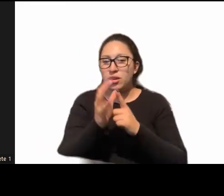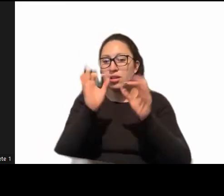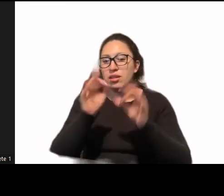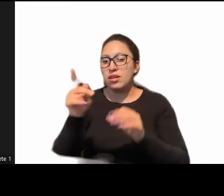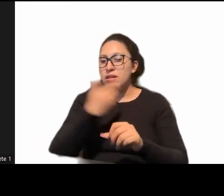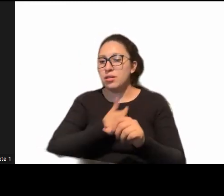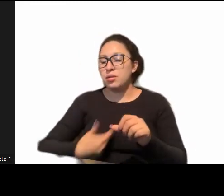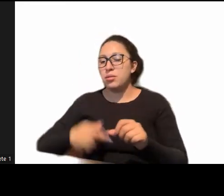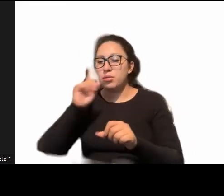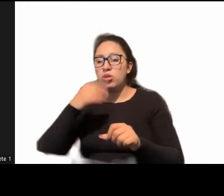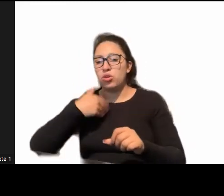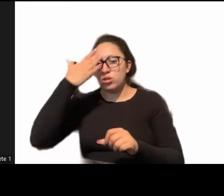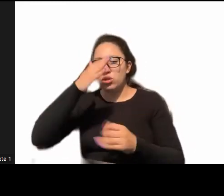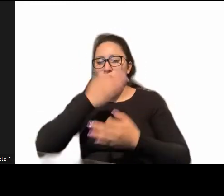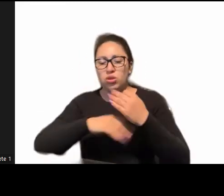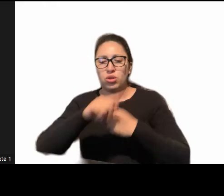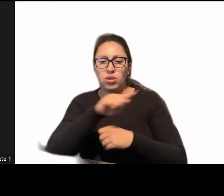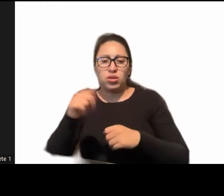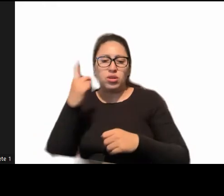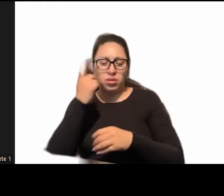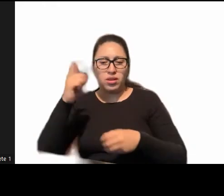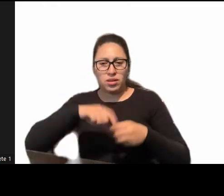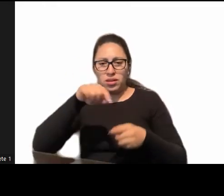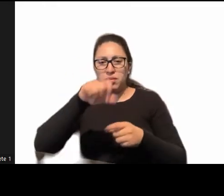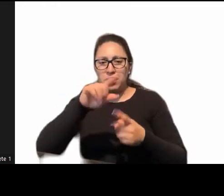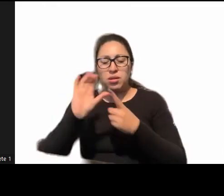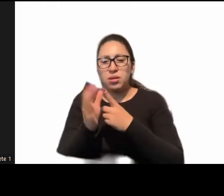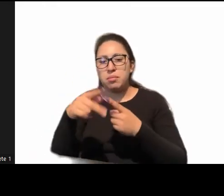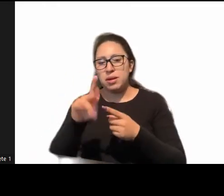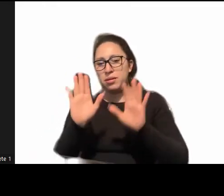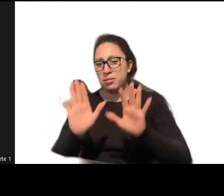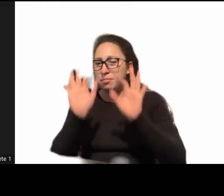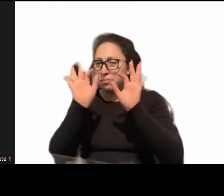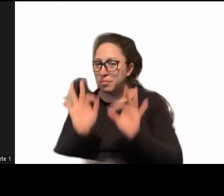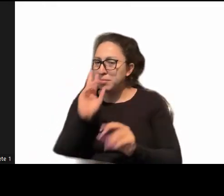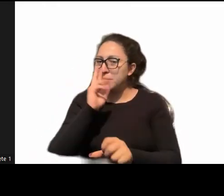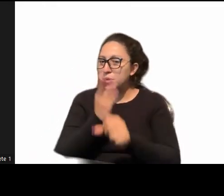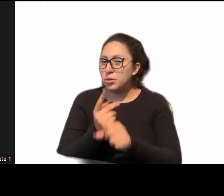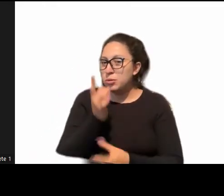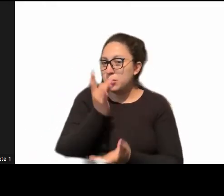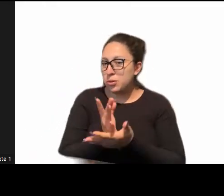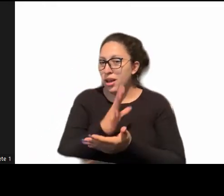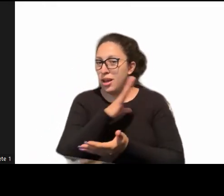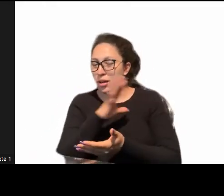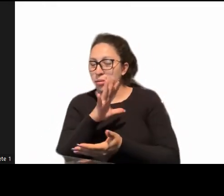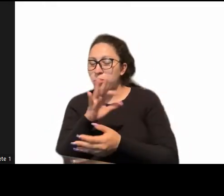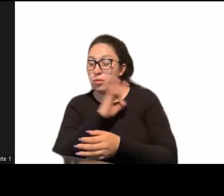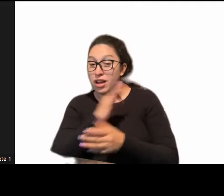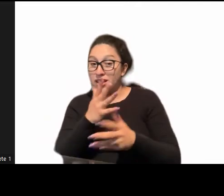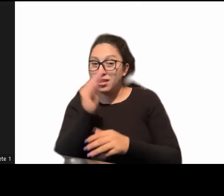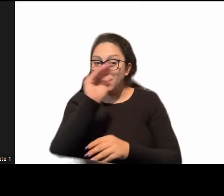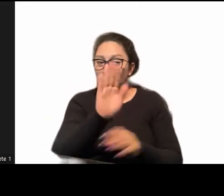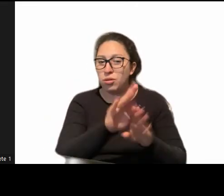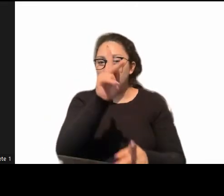todos somos integrantes de esta comisión, pues la que correspondería hacer este llamado, pues es a la diputada presidenta de